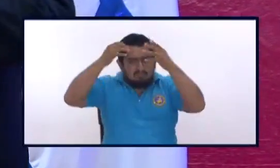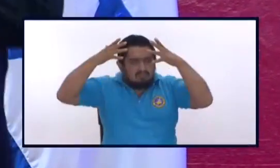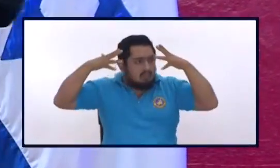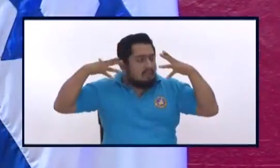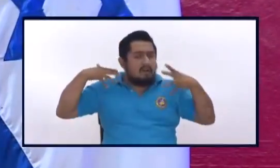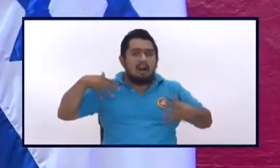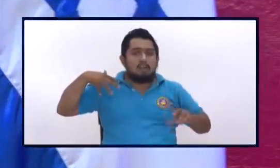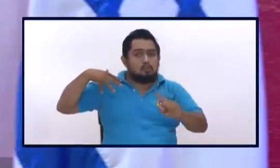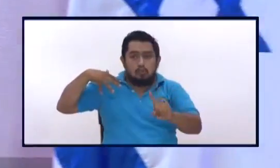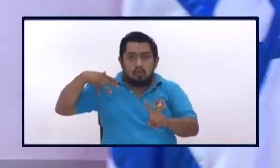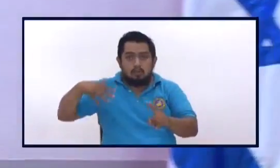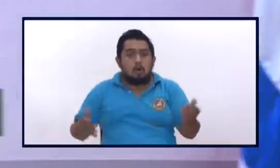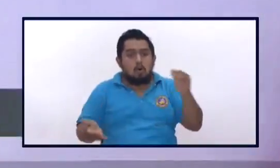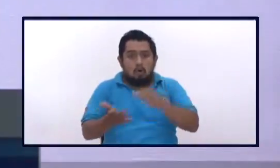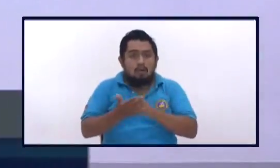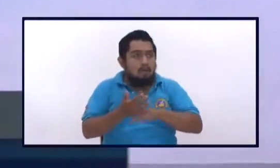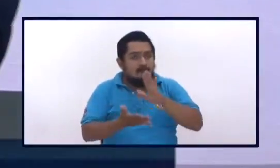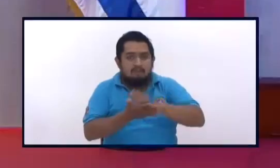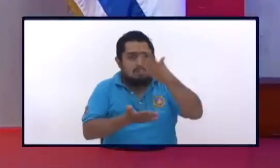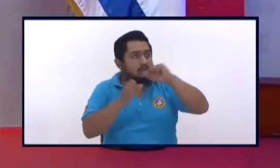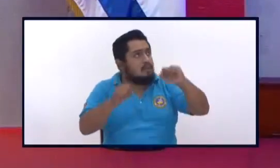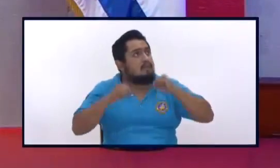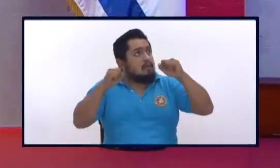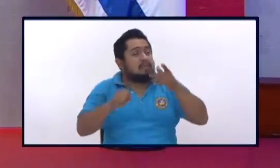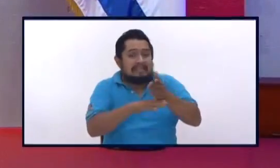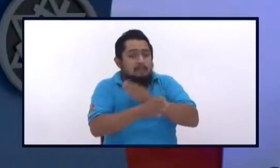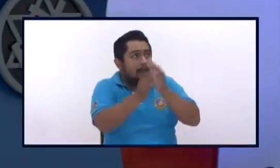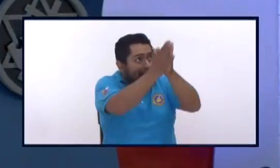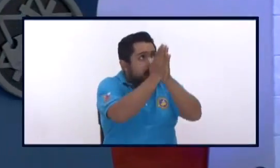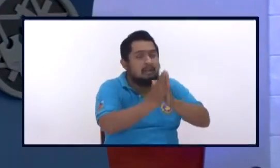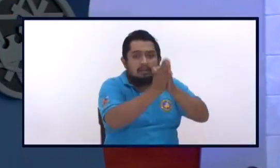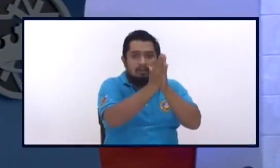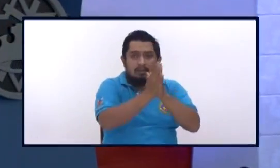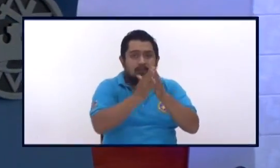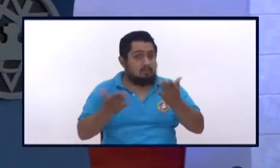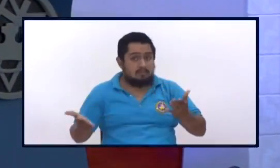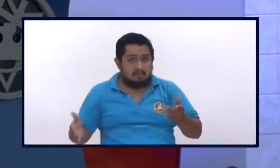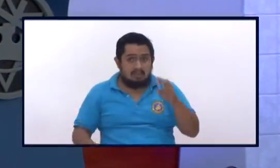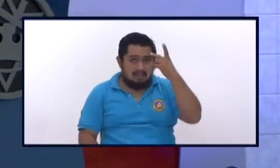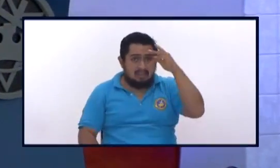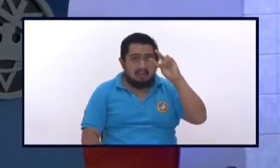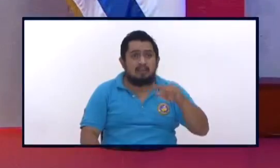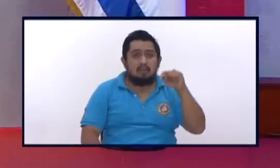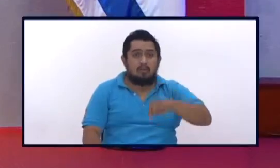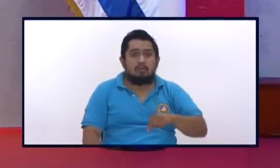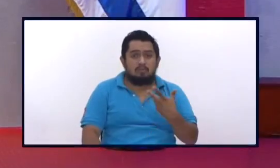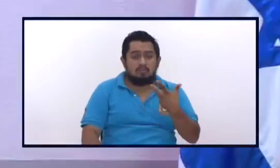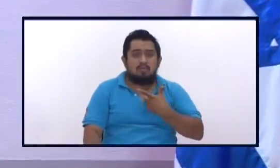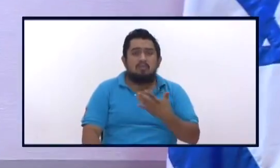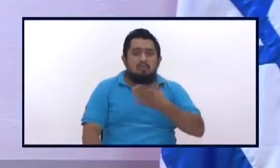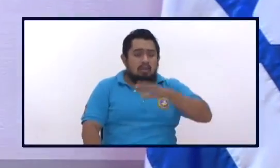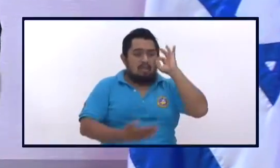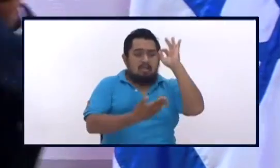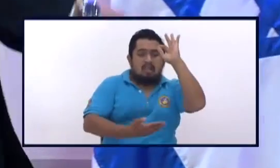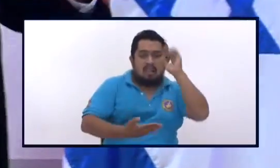no la fuerza volvió a sansón porque él pidió perdón a dios lo cual significa que el día de hoy yo puedo estar predicando